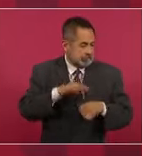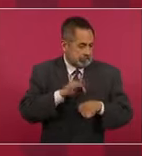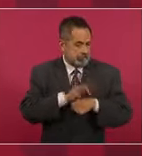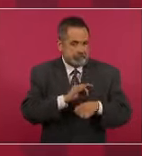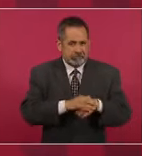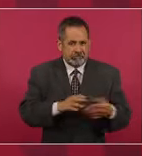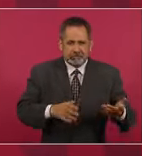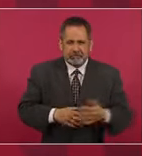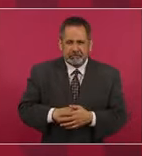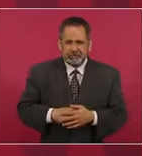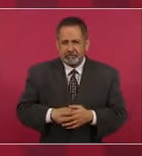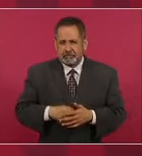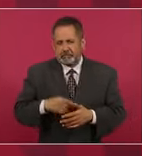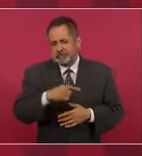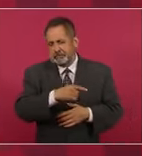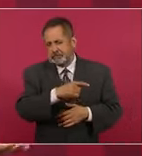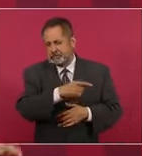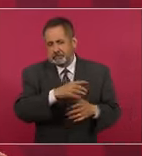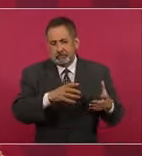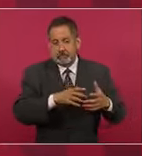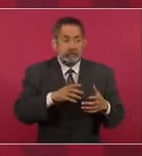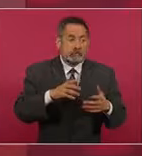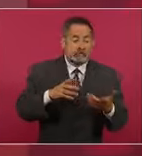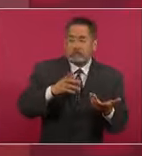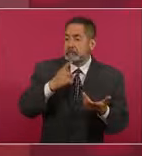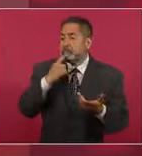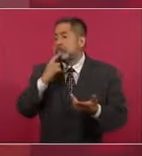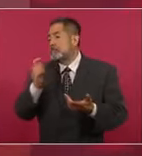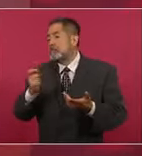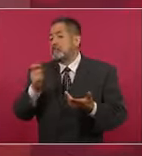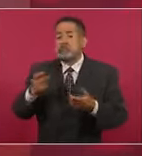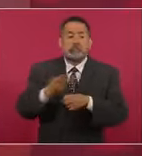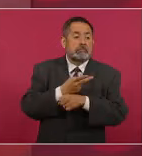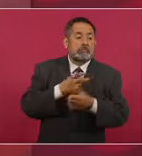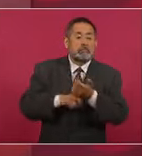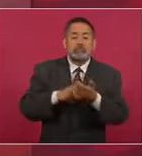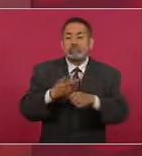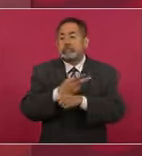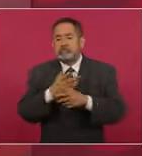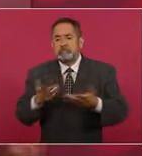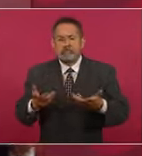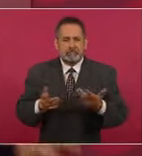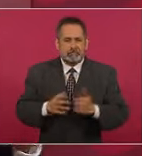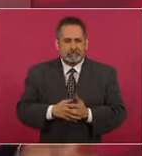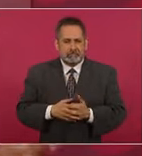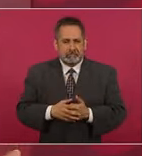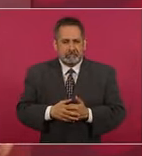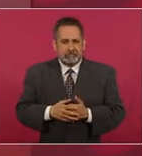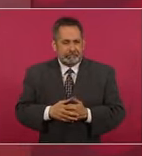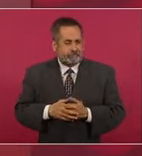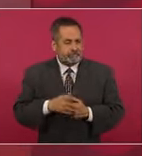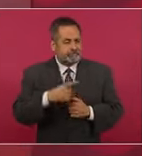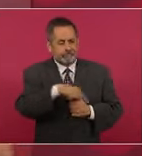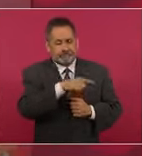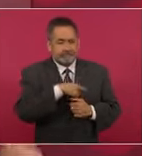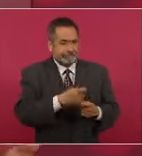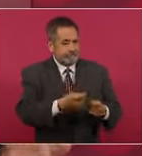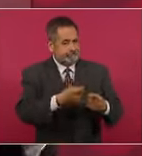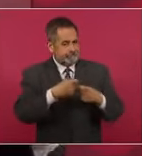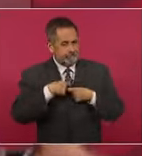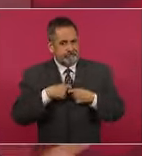que no empresarios, preocupados, ¿qué está sucediendo? Porque no les habían dado